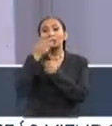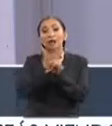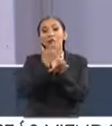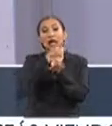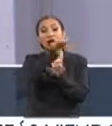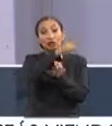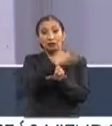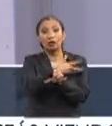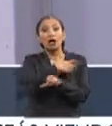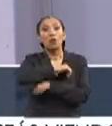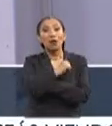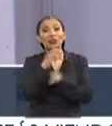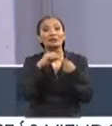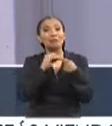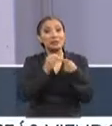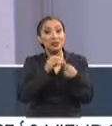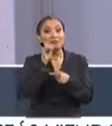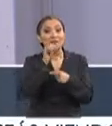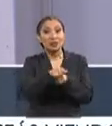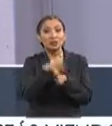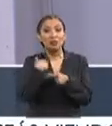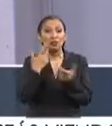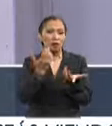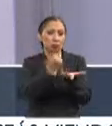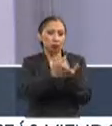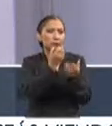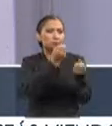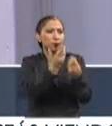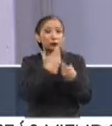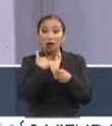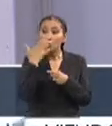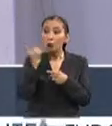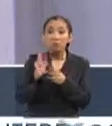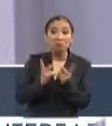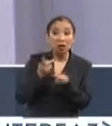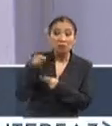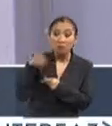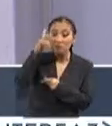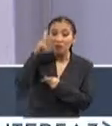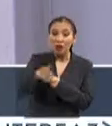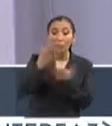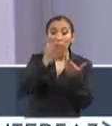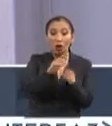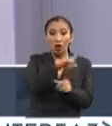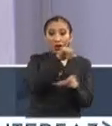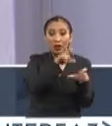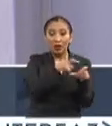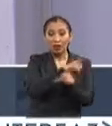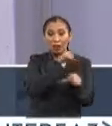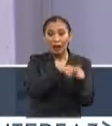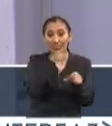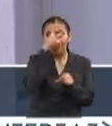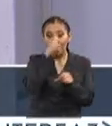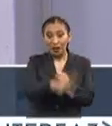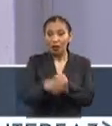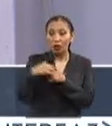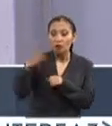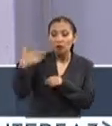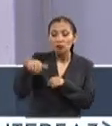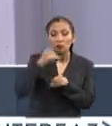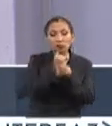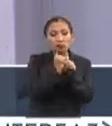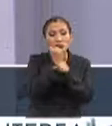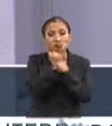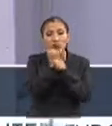Eran ellos quienes tenían estas semillas. Cuando se dan cuenta que ya no existe la planta en México, el Banco Nacional de Germoplasma de México